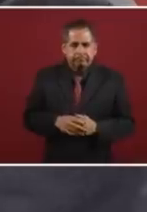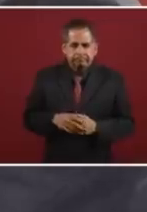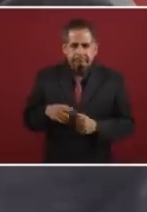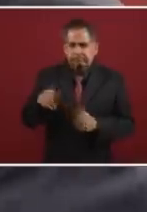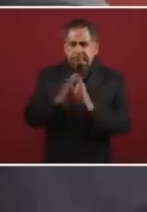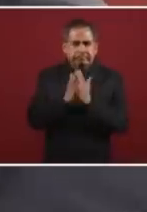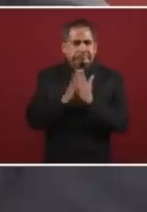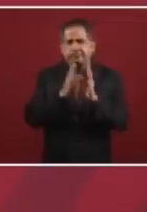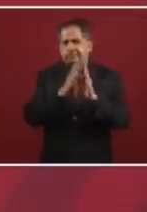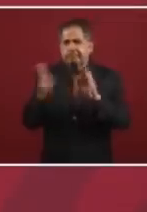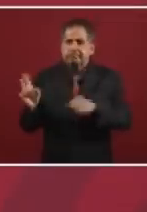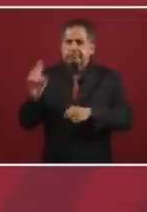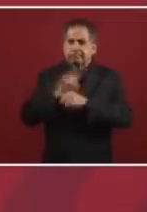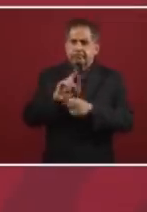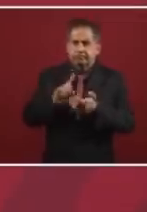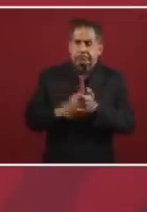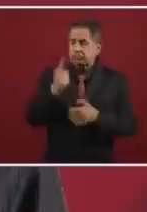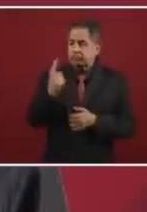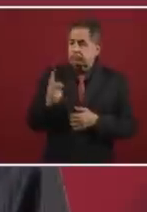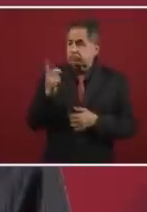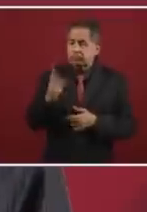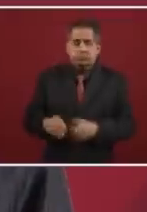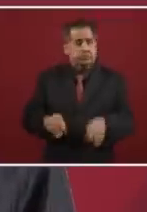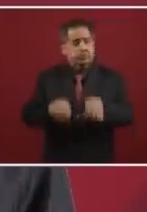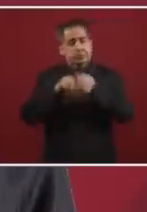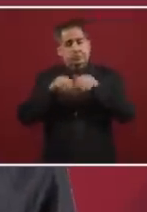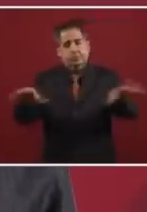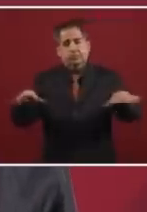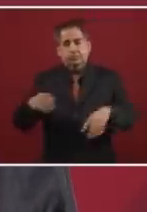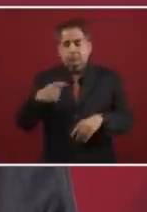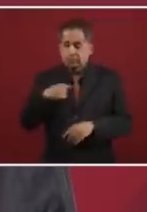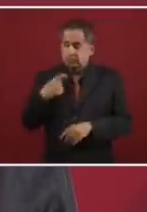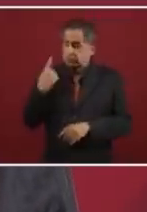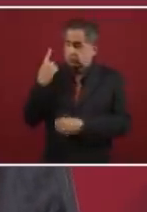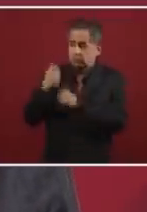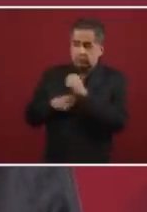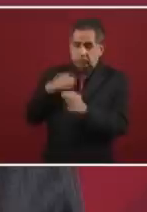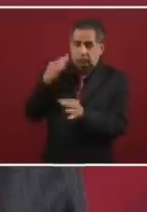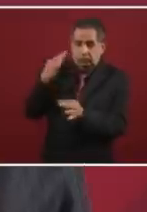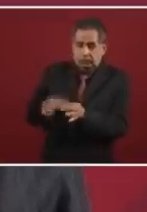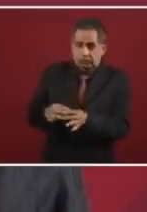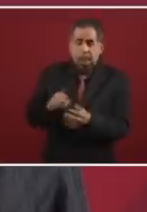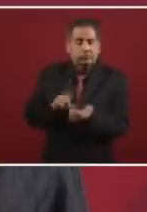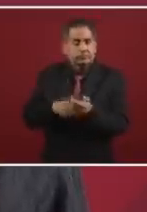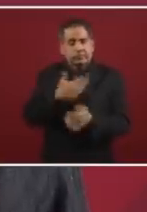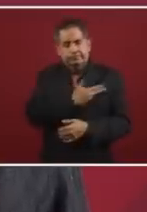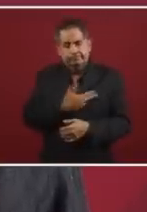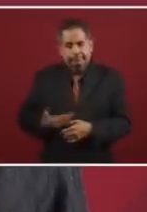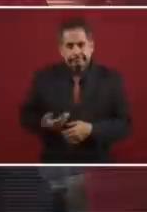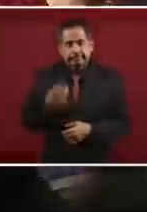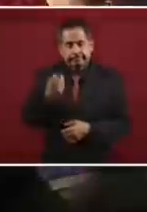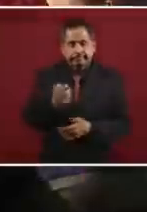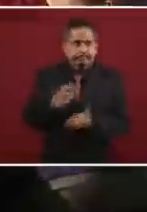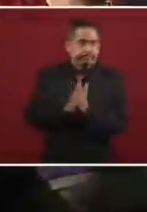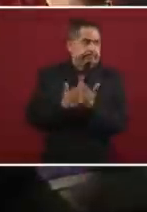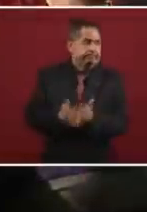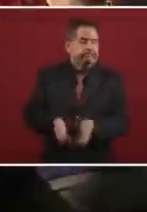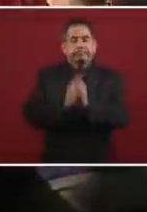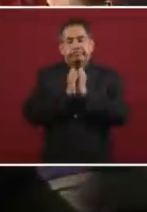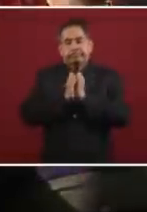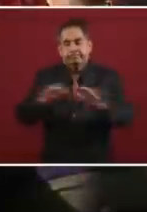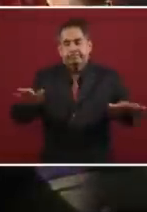librerías el día primero de diciembre que cumple un año como presidente te voy a